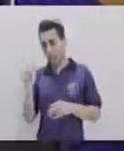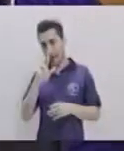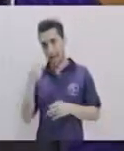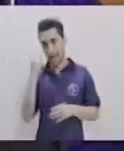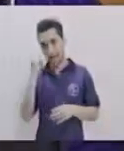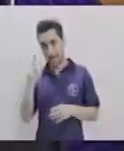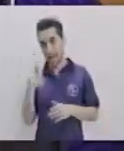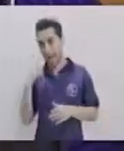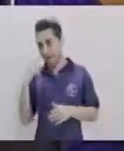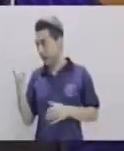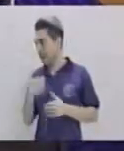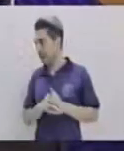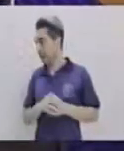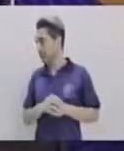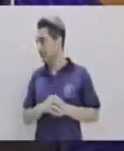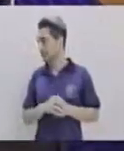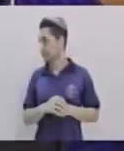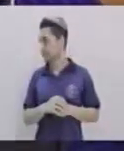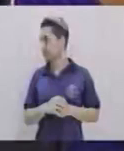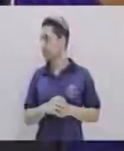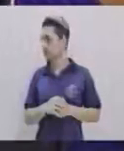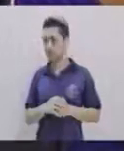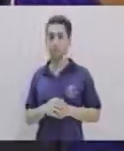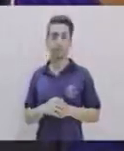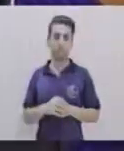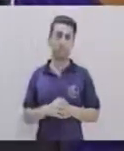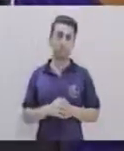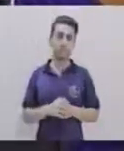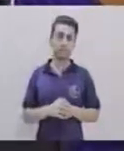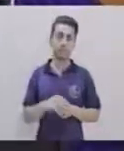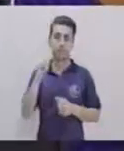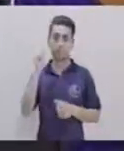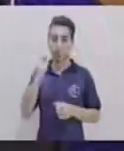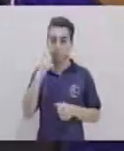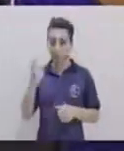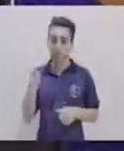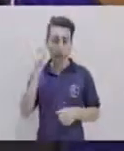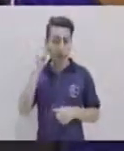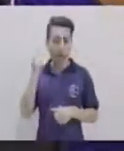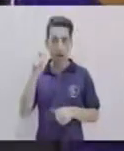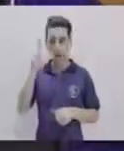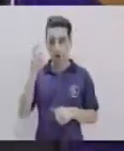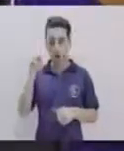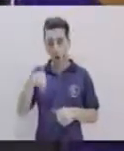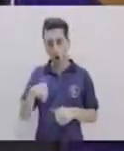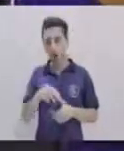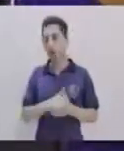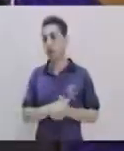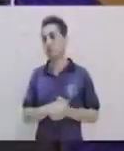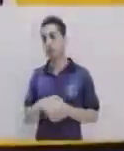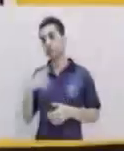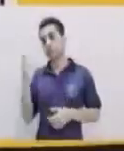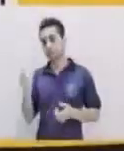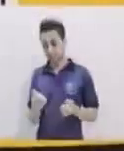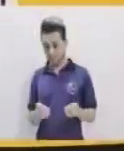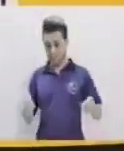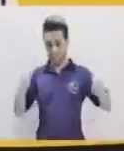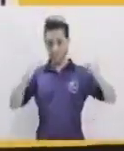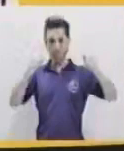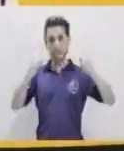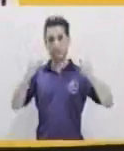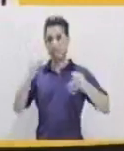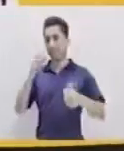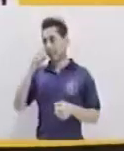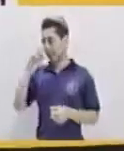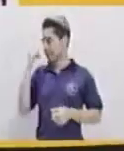grande, la botella o el galón? Muy bien, el galón. Entonces mejor en galones. Una tinaja. ¿En